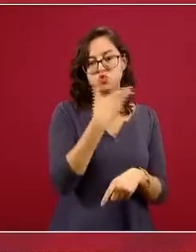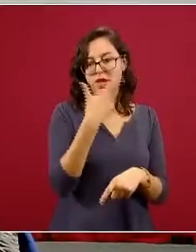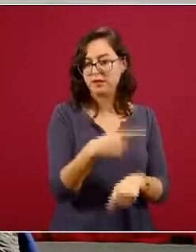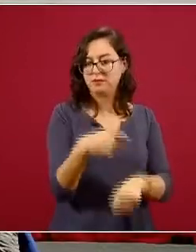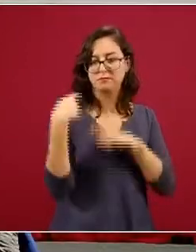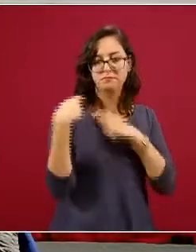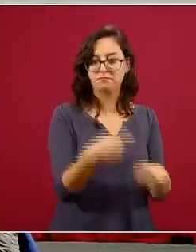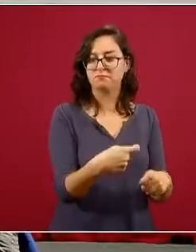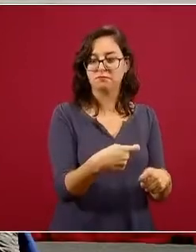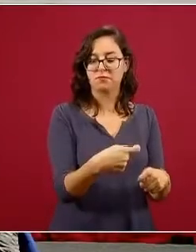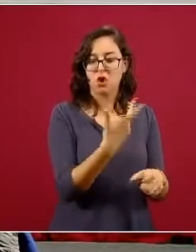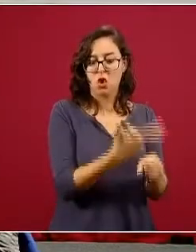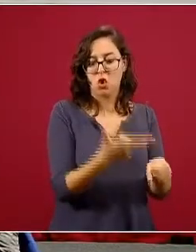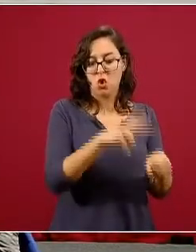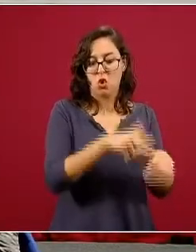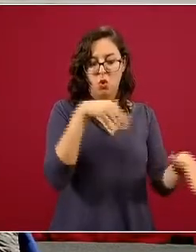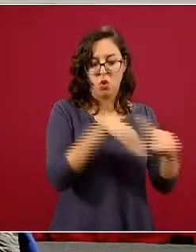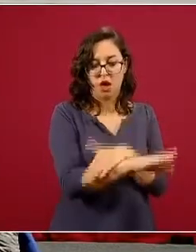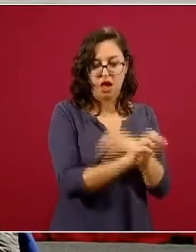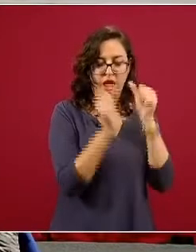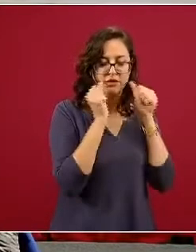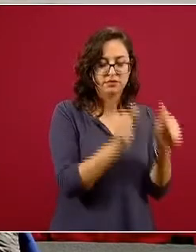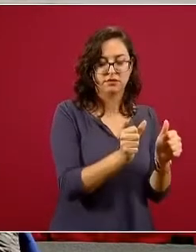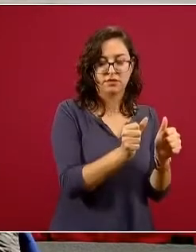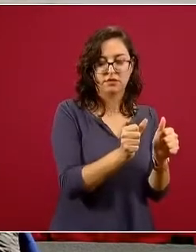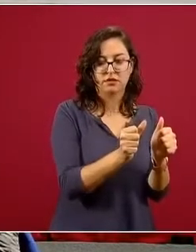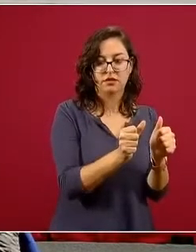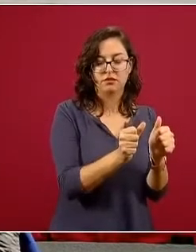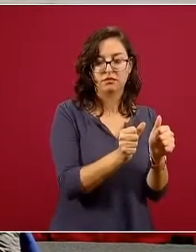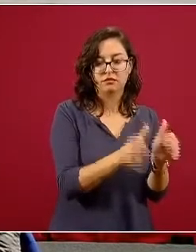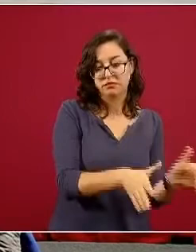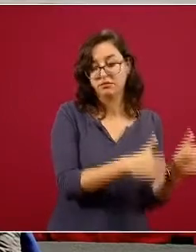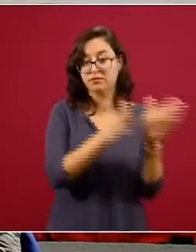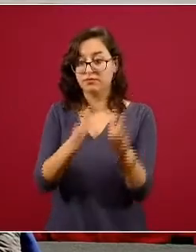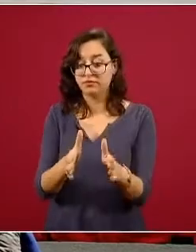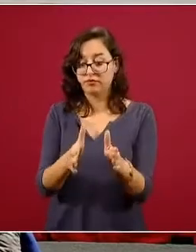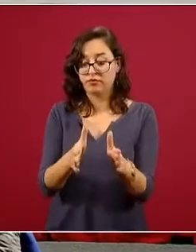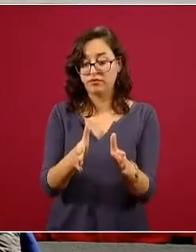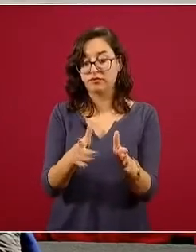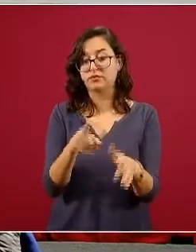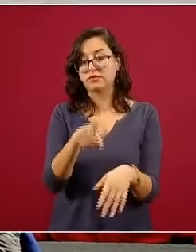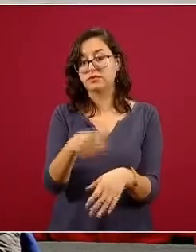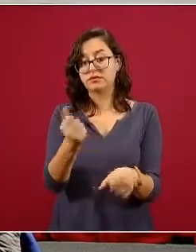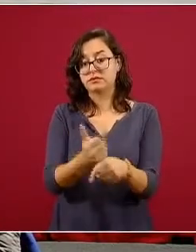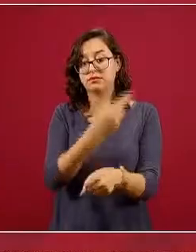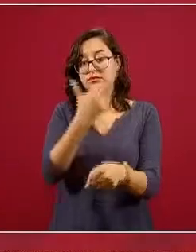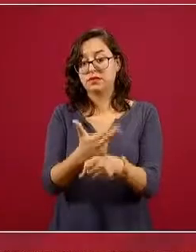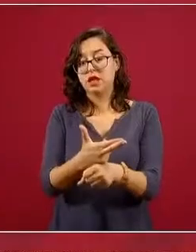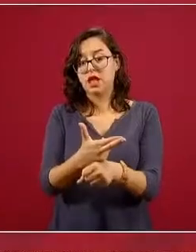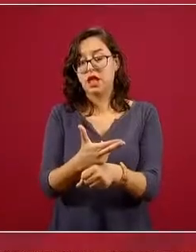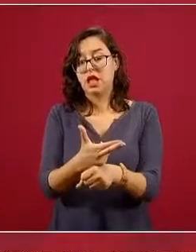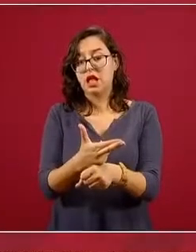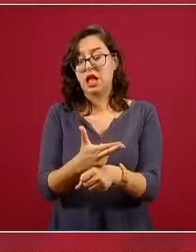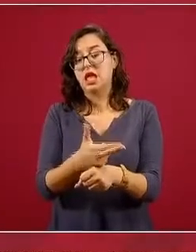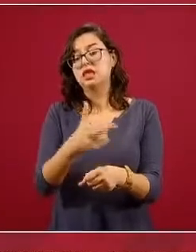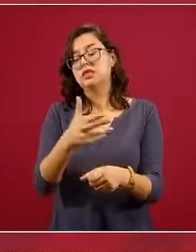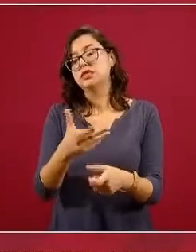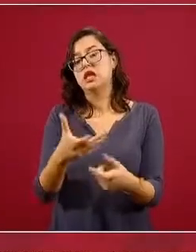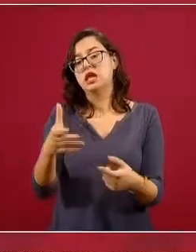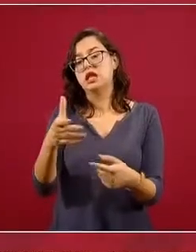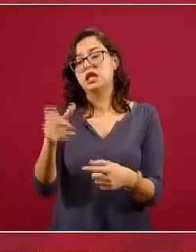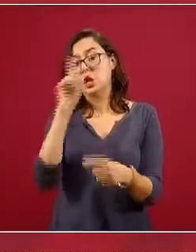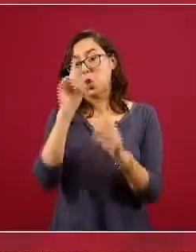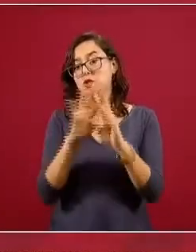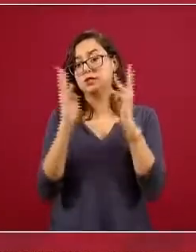lado, de hospitalización y atención hospitalaria. Tenemos el Secretariado Técnico del Consejo Nacional de Salud Mental,